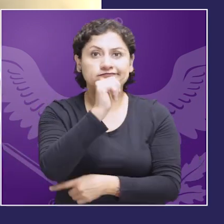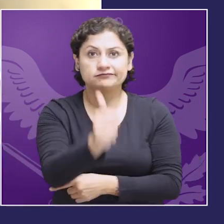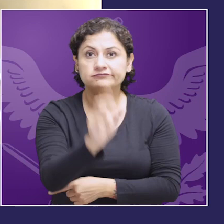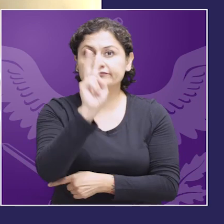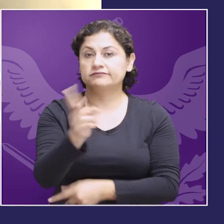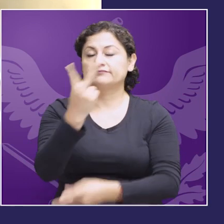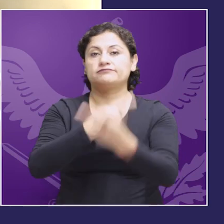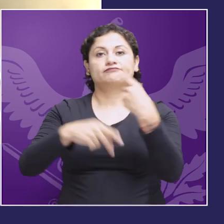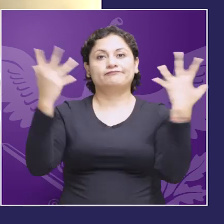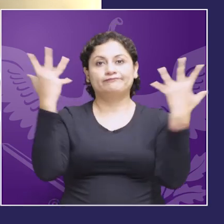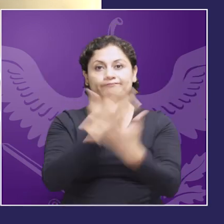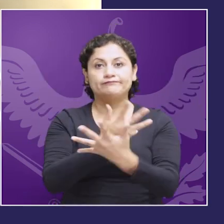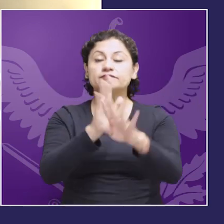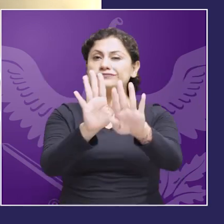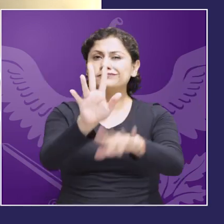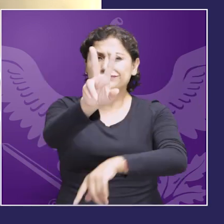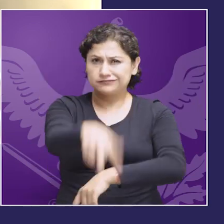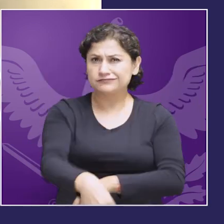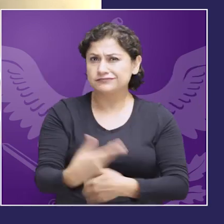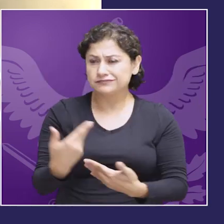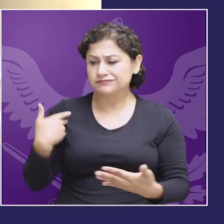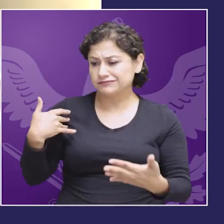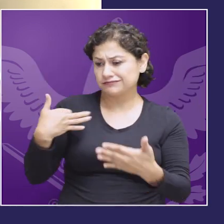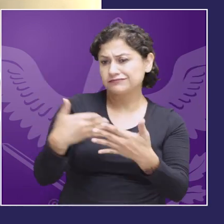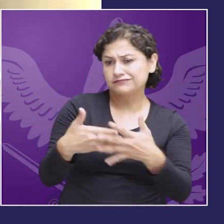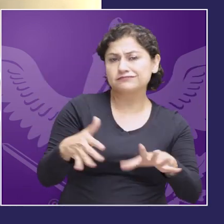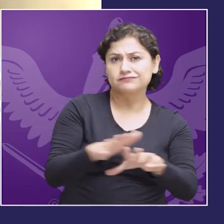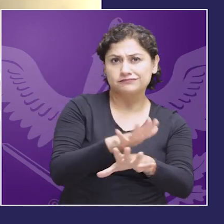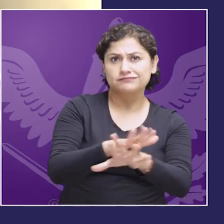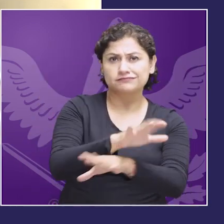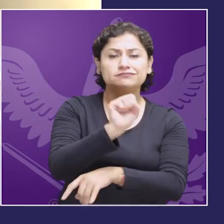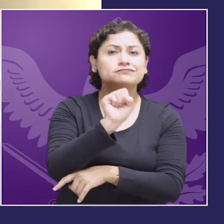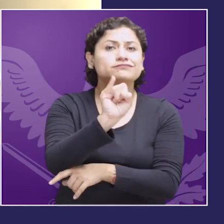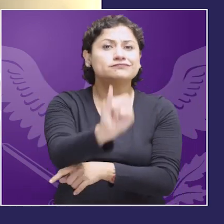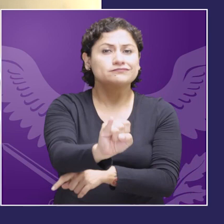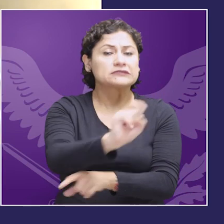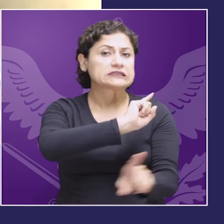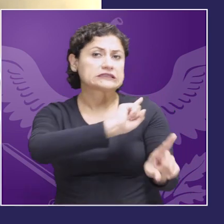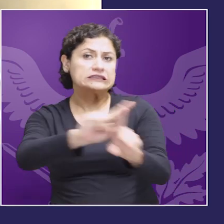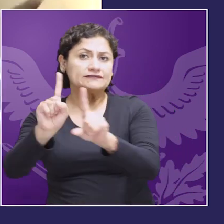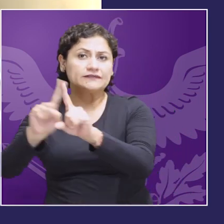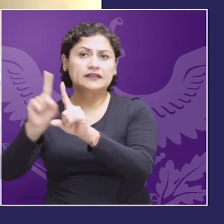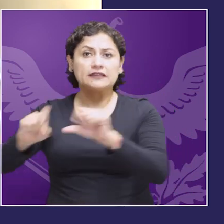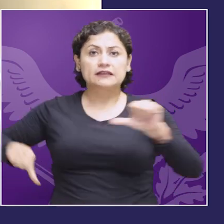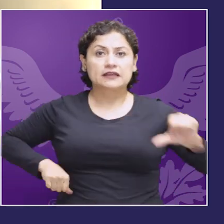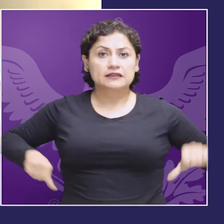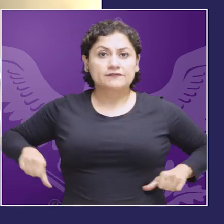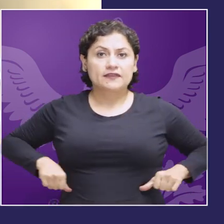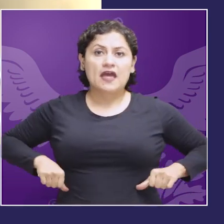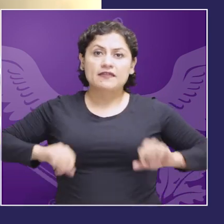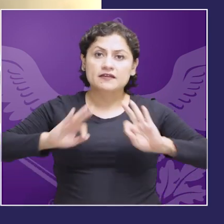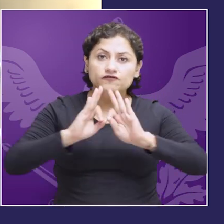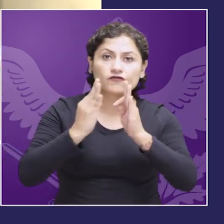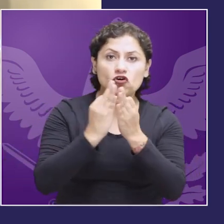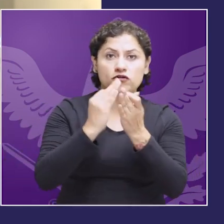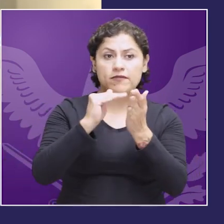una crisis por eso. Y reconocer que el Poder Judicial ha venido generando una serie de acciones estratégicas